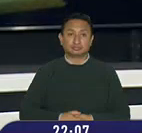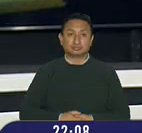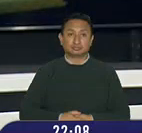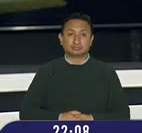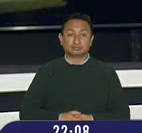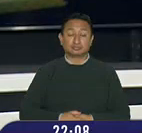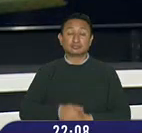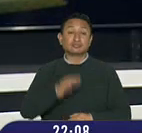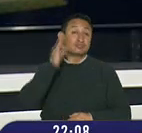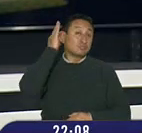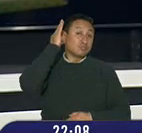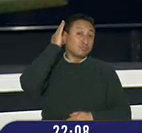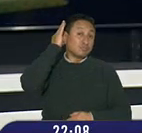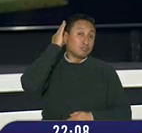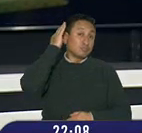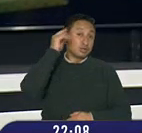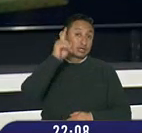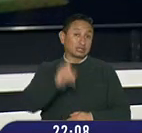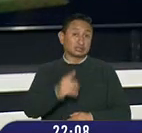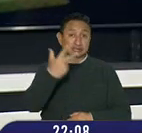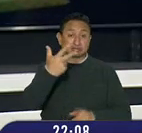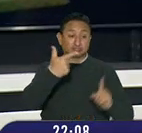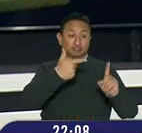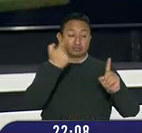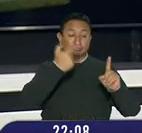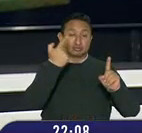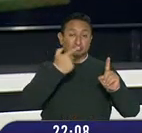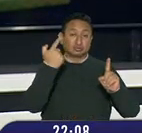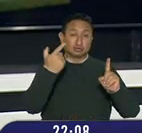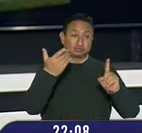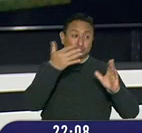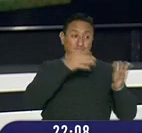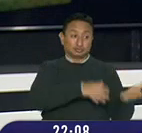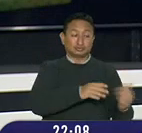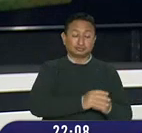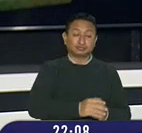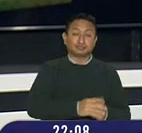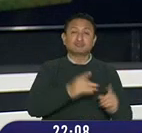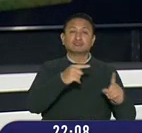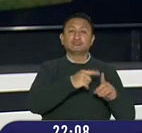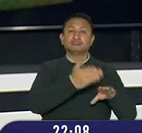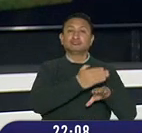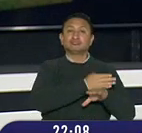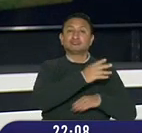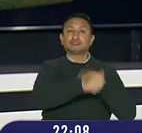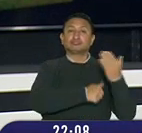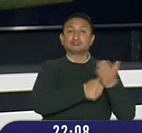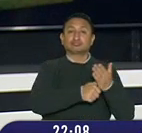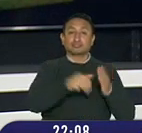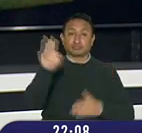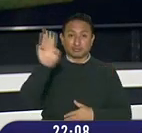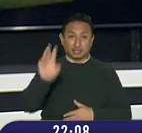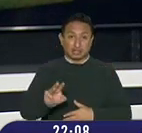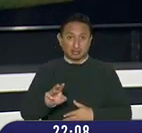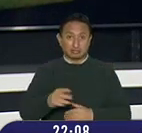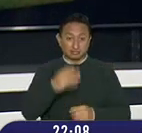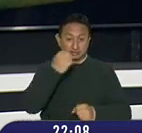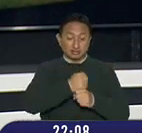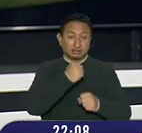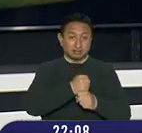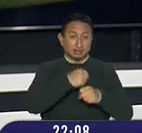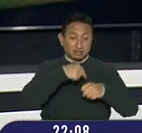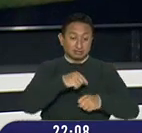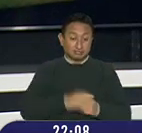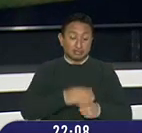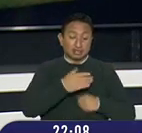Asesinan a una mujer con 3 impactos de bala en el sur de Guayaquil. La ciudadana trabajaba en el Ministerio de Salud Pública y fue atacada justo